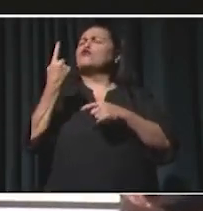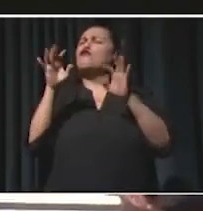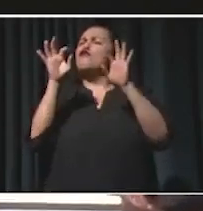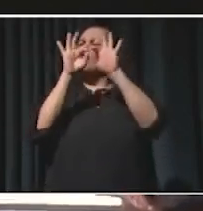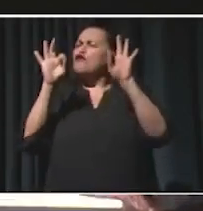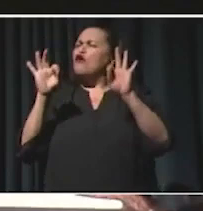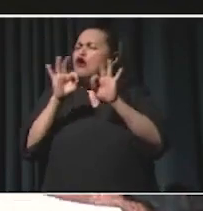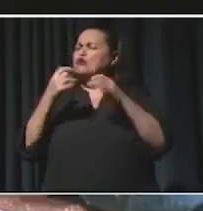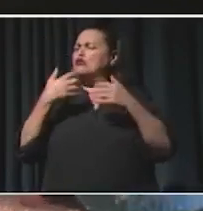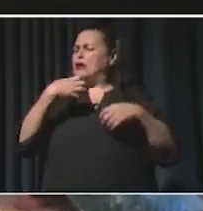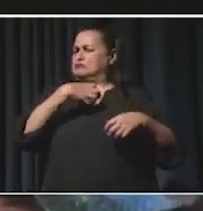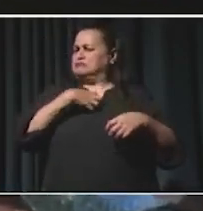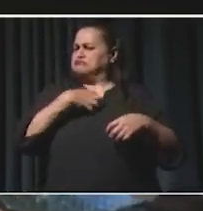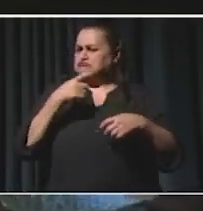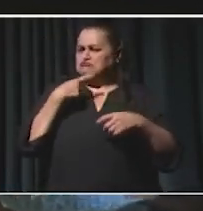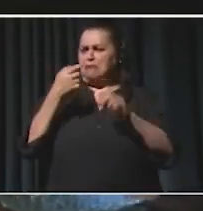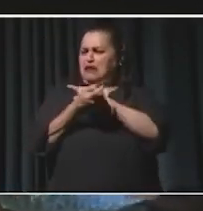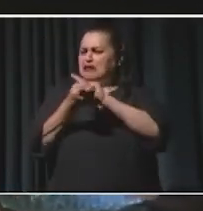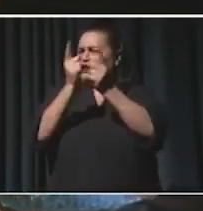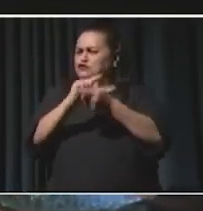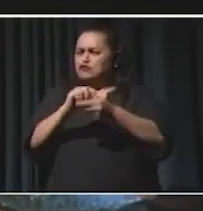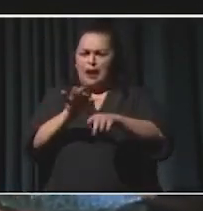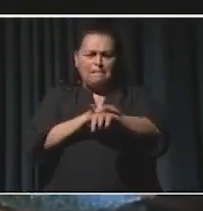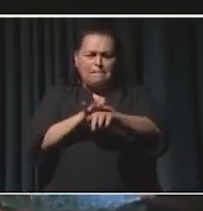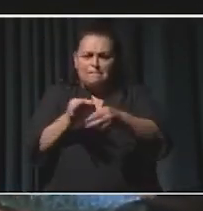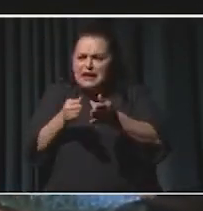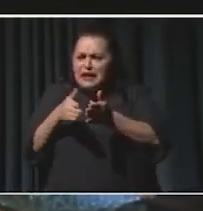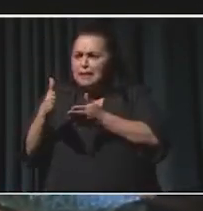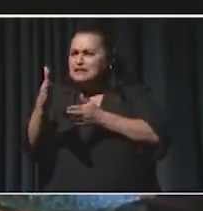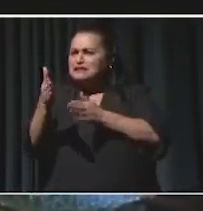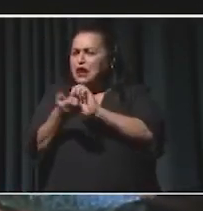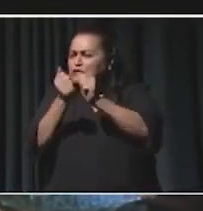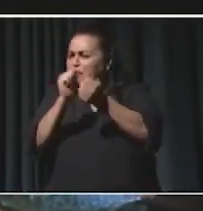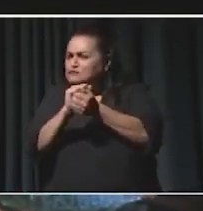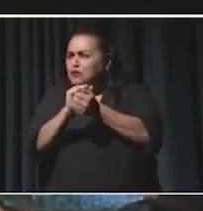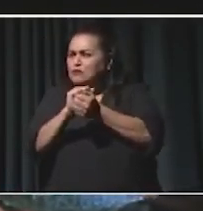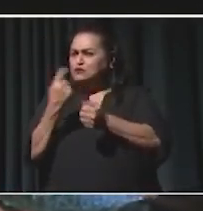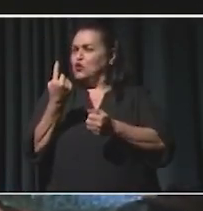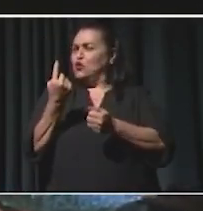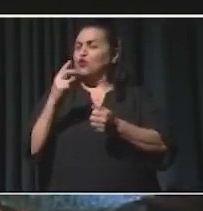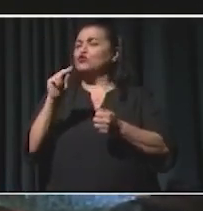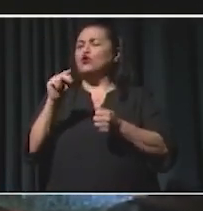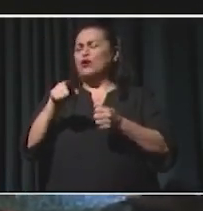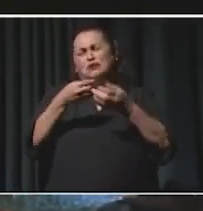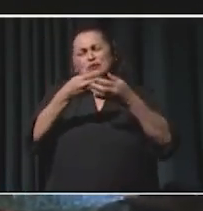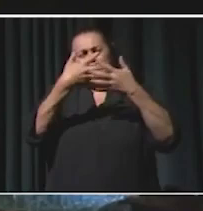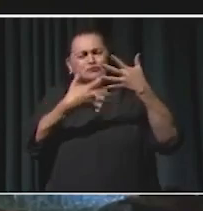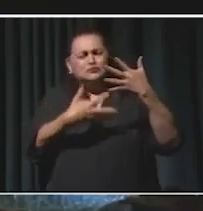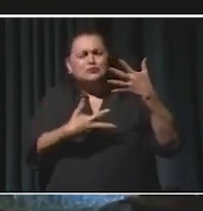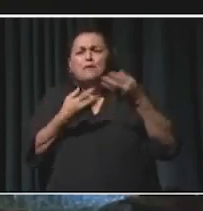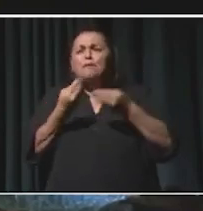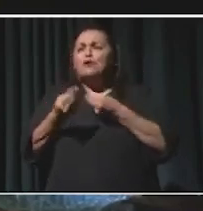patentada para transformar esta piel que sirve para infinidad de productos,